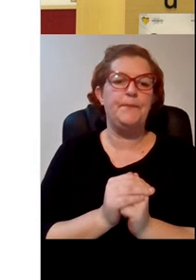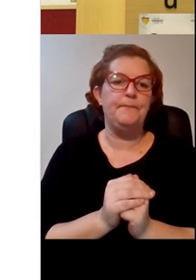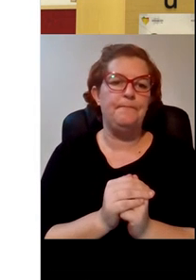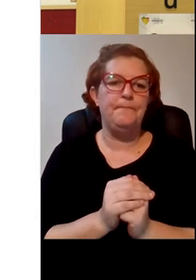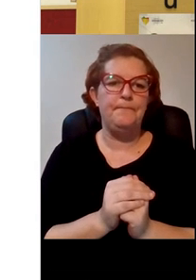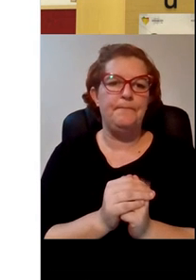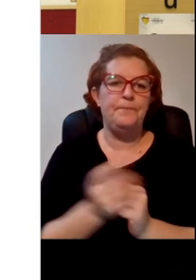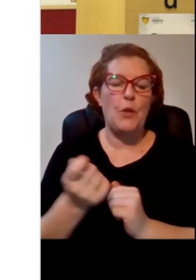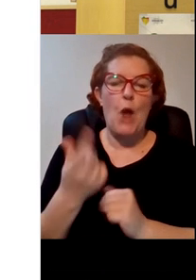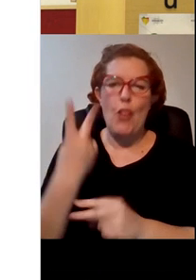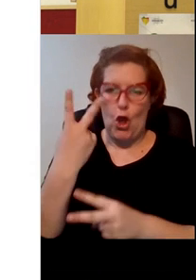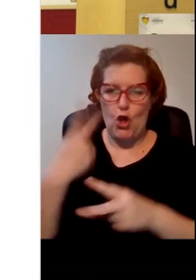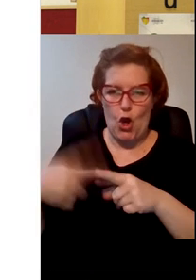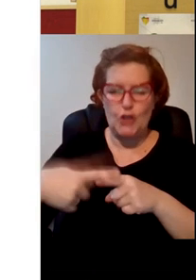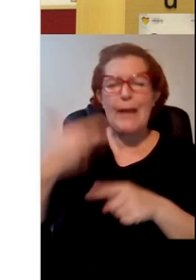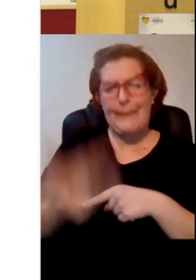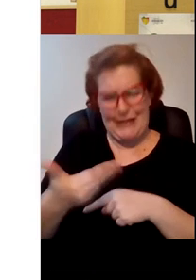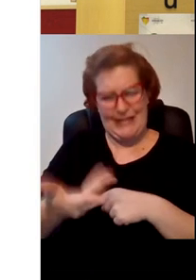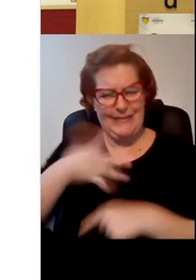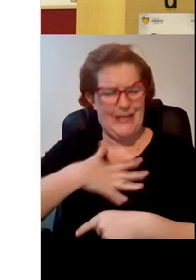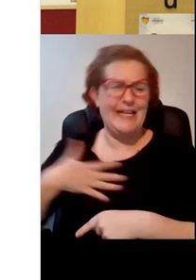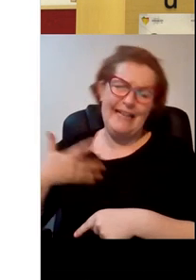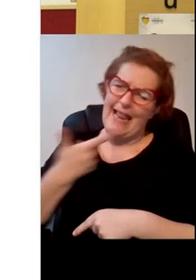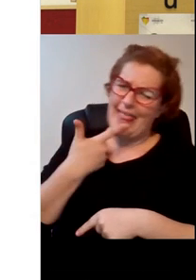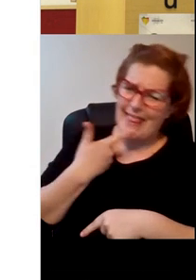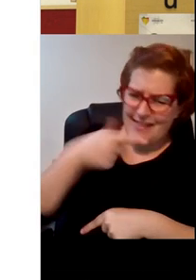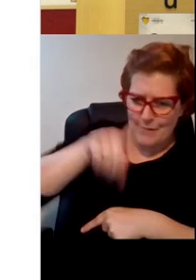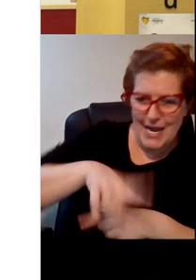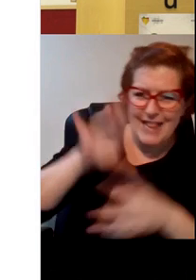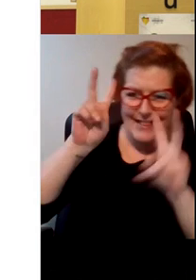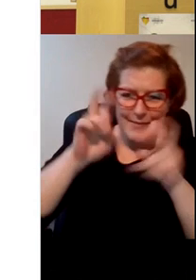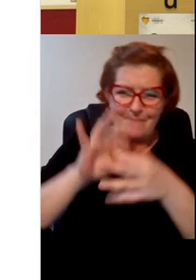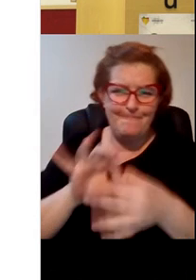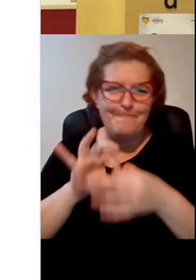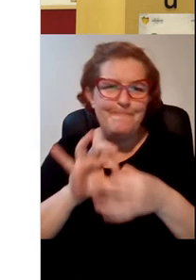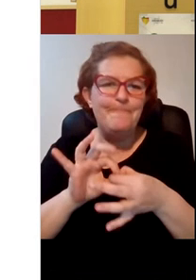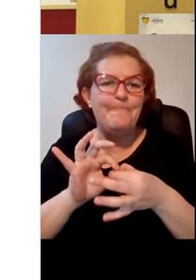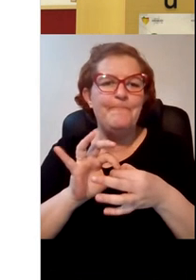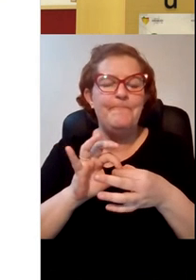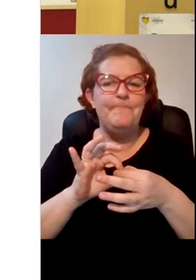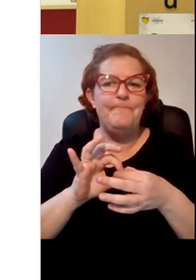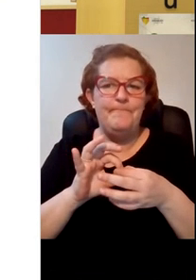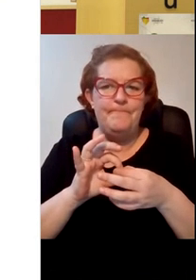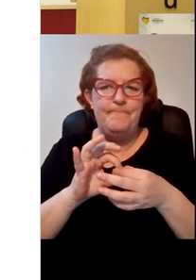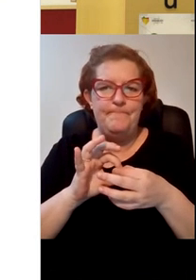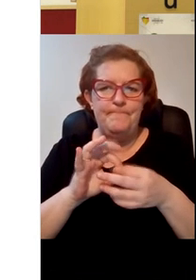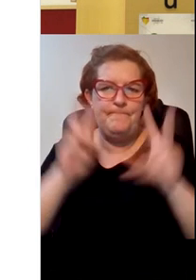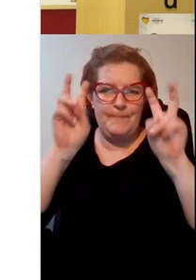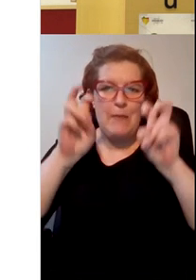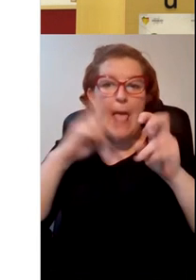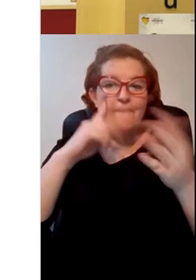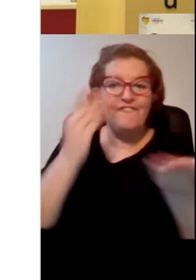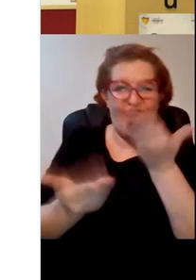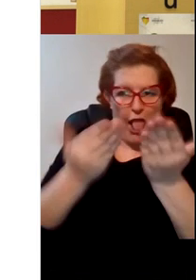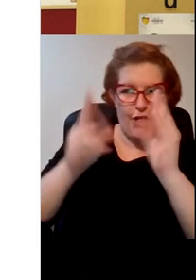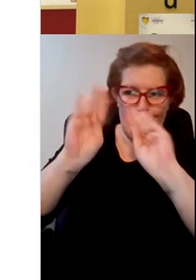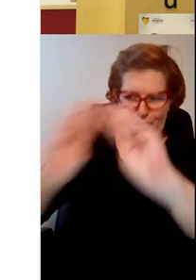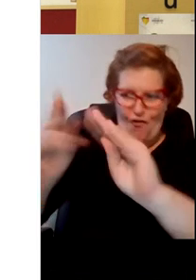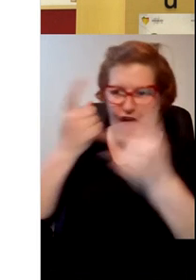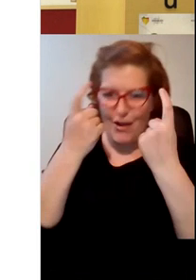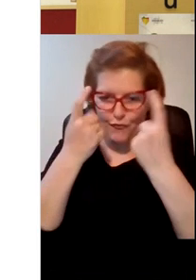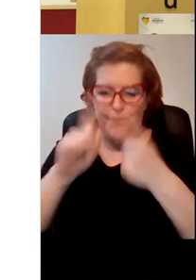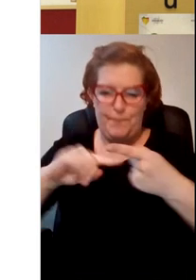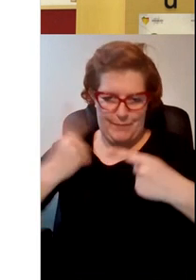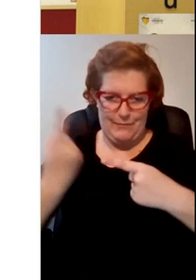un par de aspectos también importantes interesantes en relación con con la valoración del alumnado por un